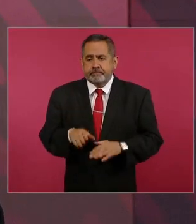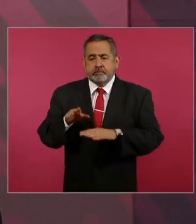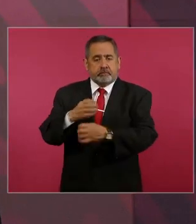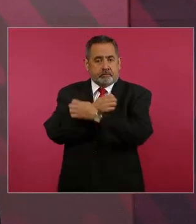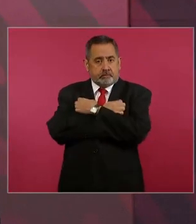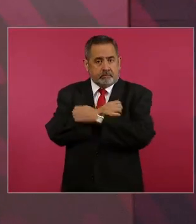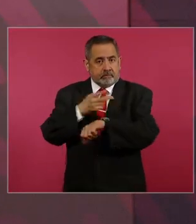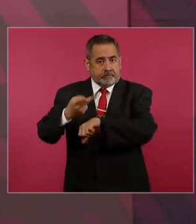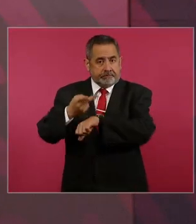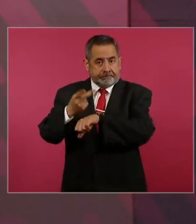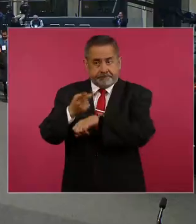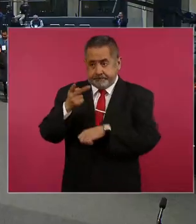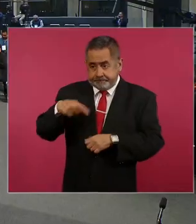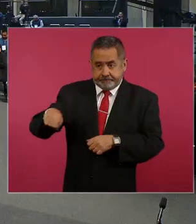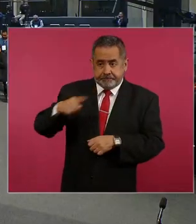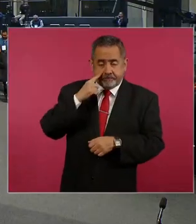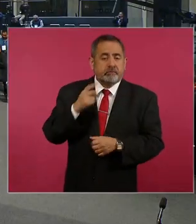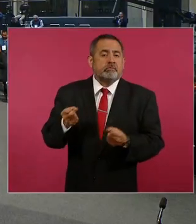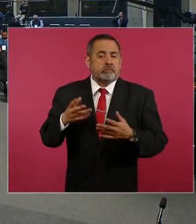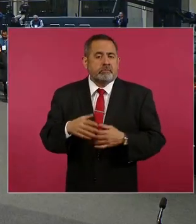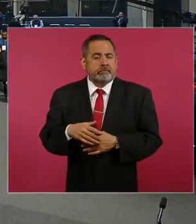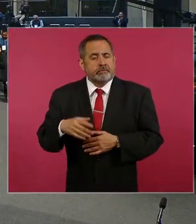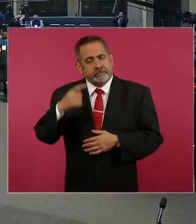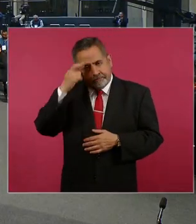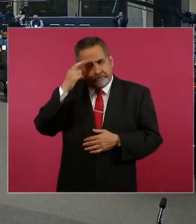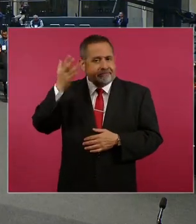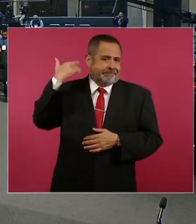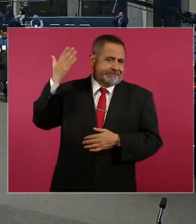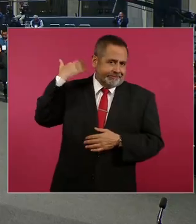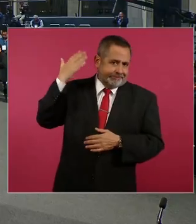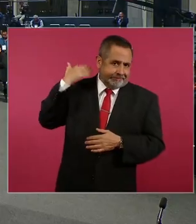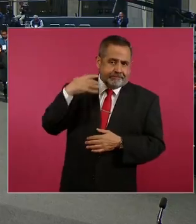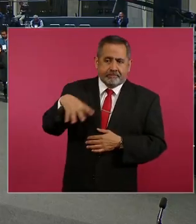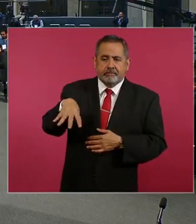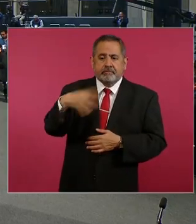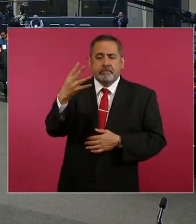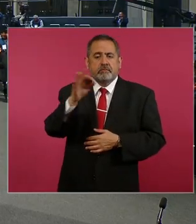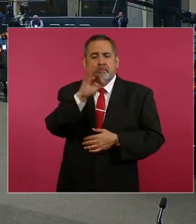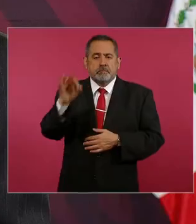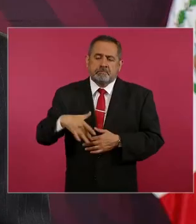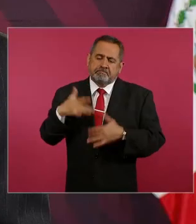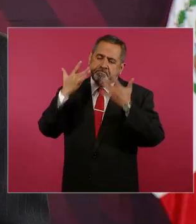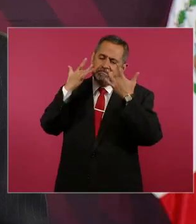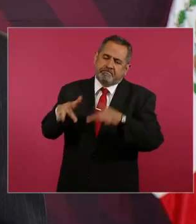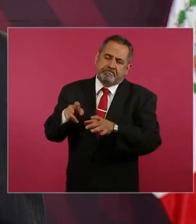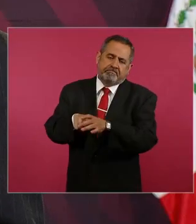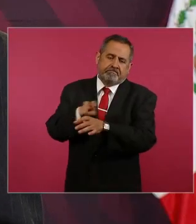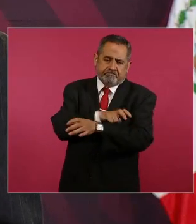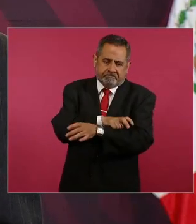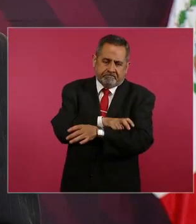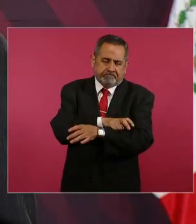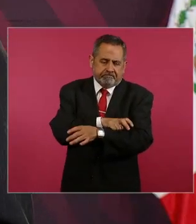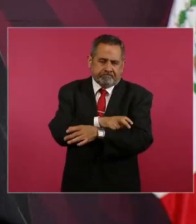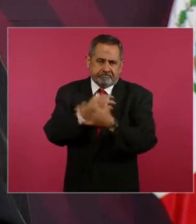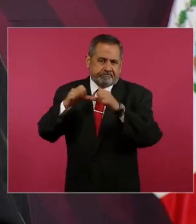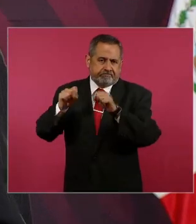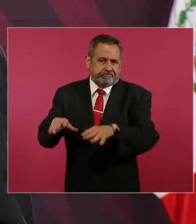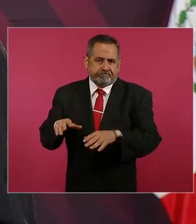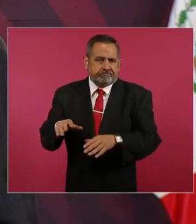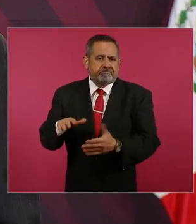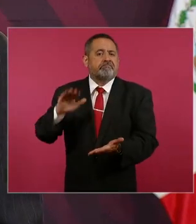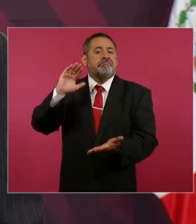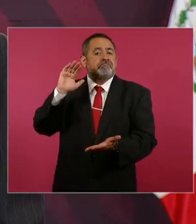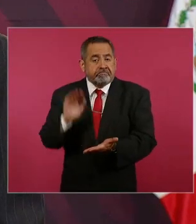media de 14% de abandono de deserción a 7